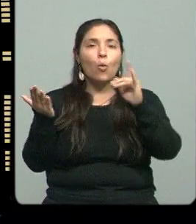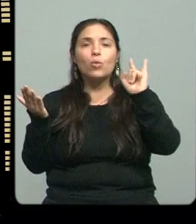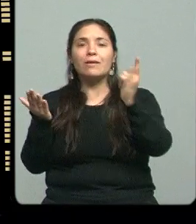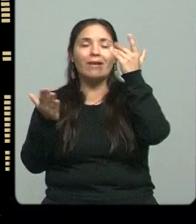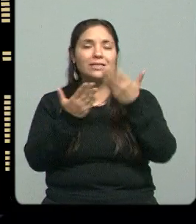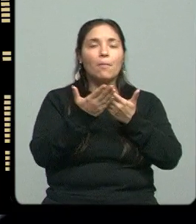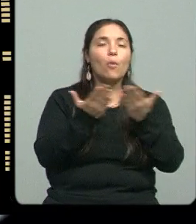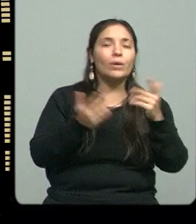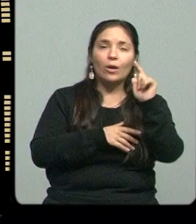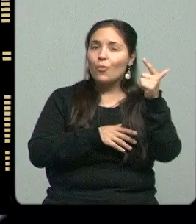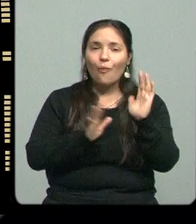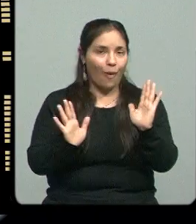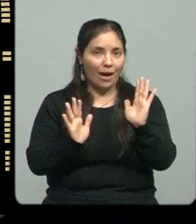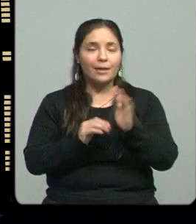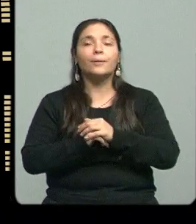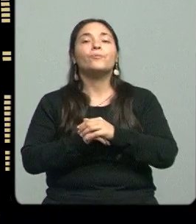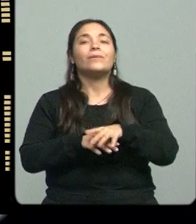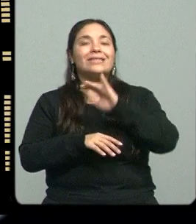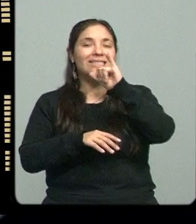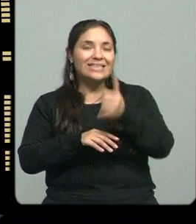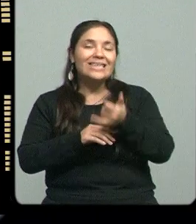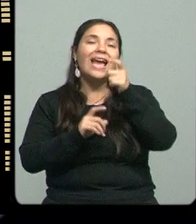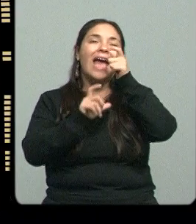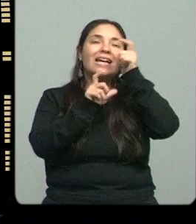universidad pública. Sí se conocen algunas